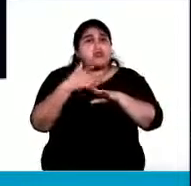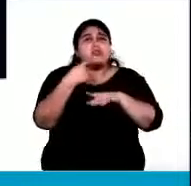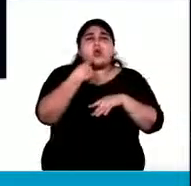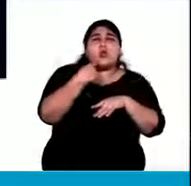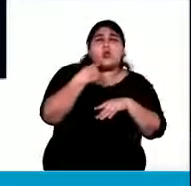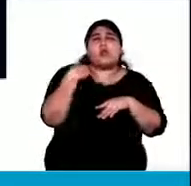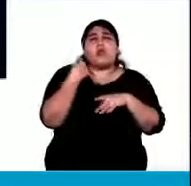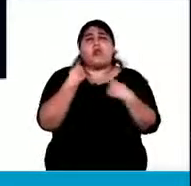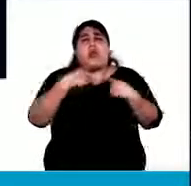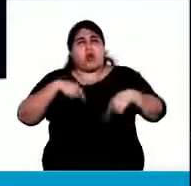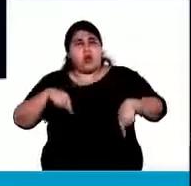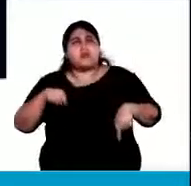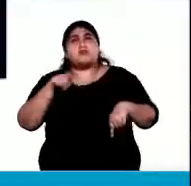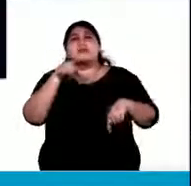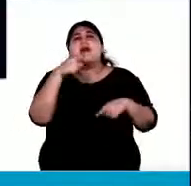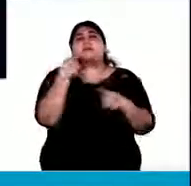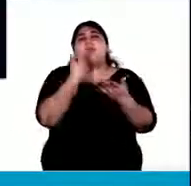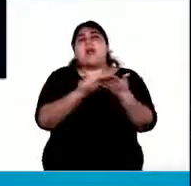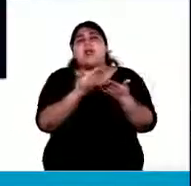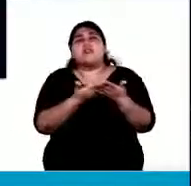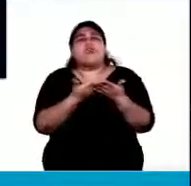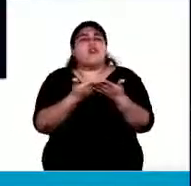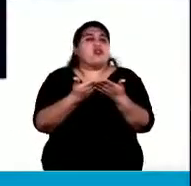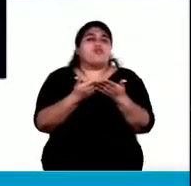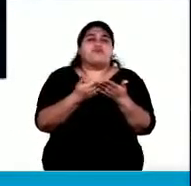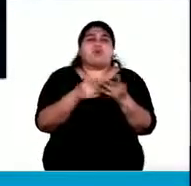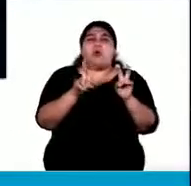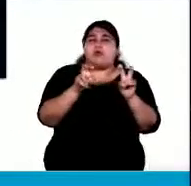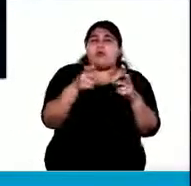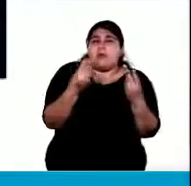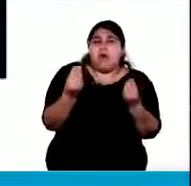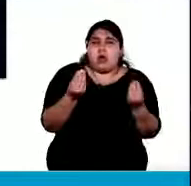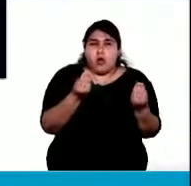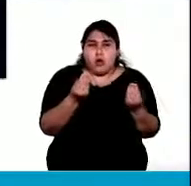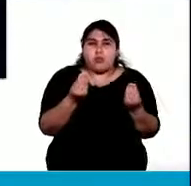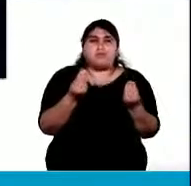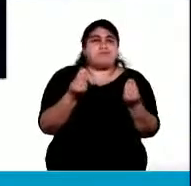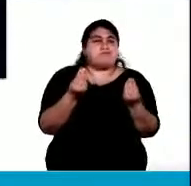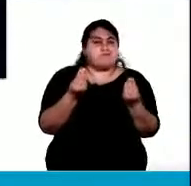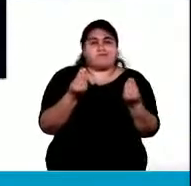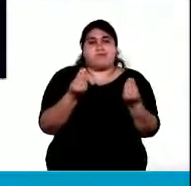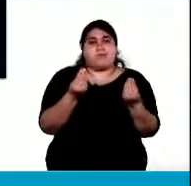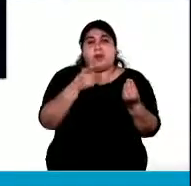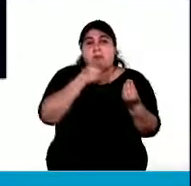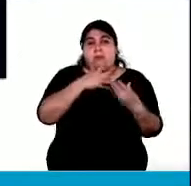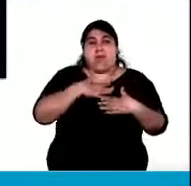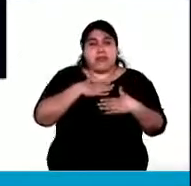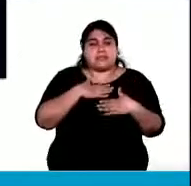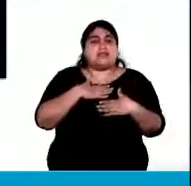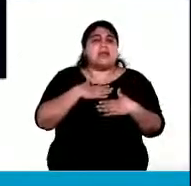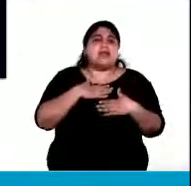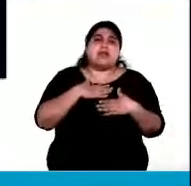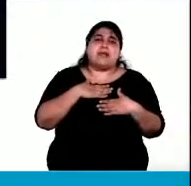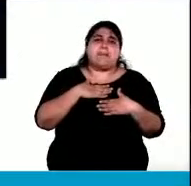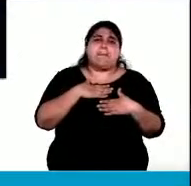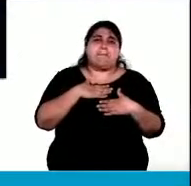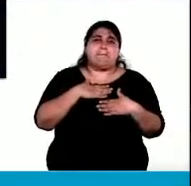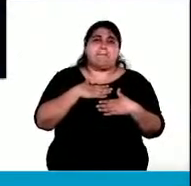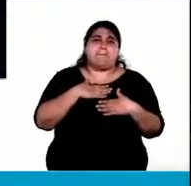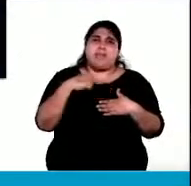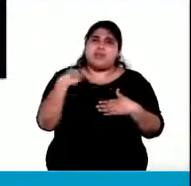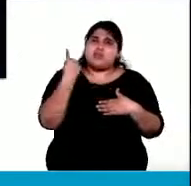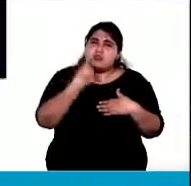incertidumbre que se planteó como existente, digo, me parece que